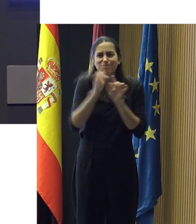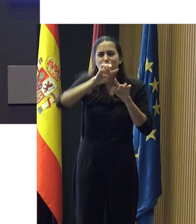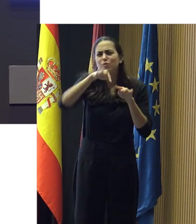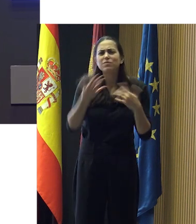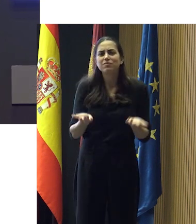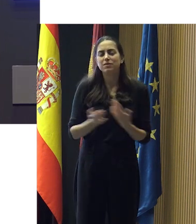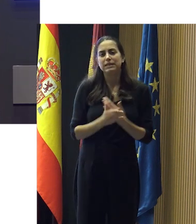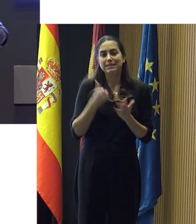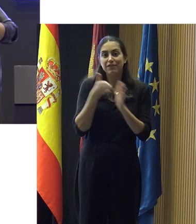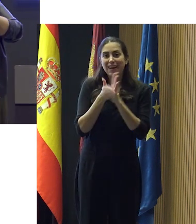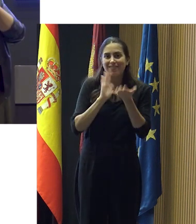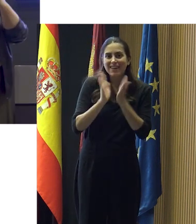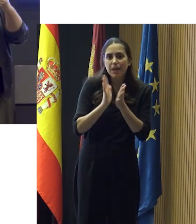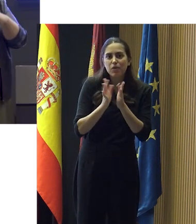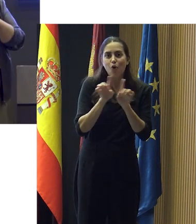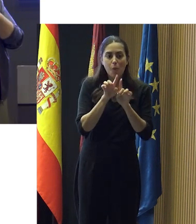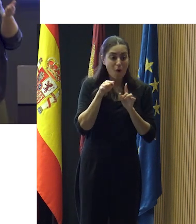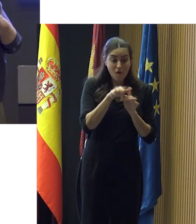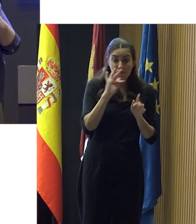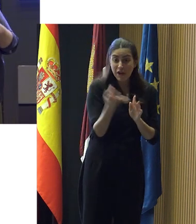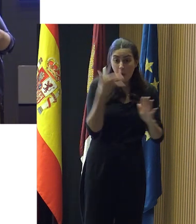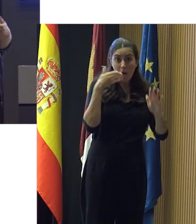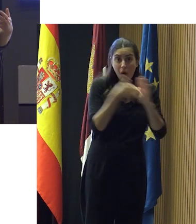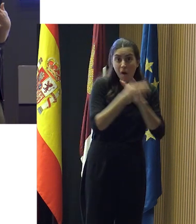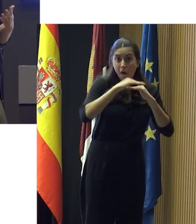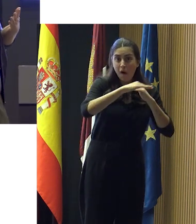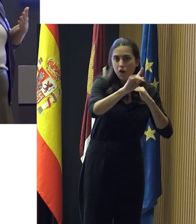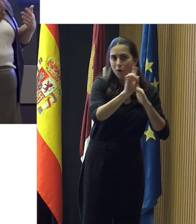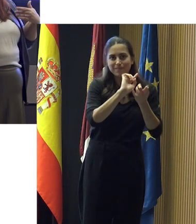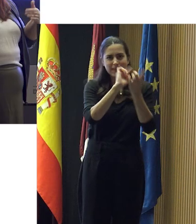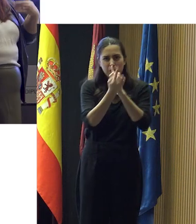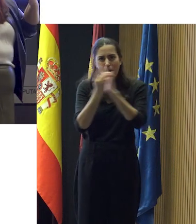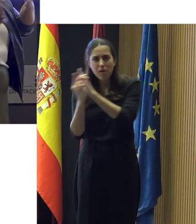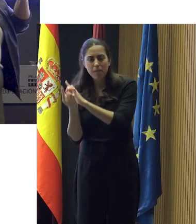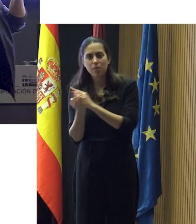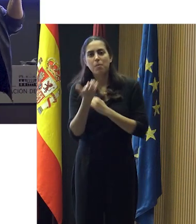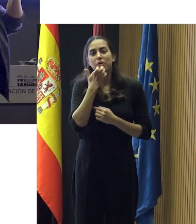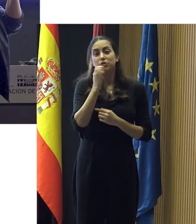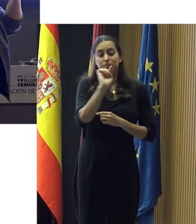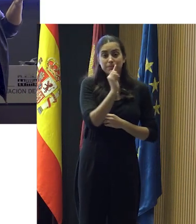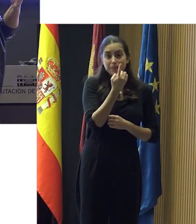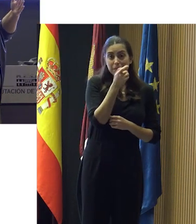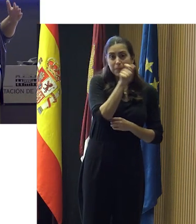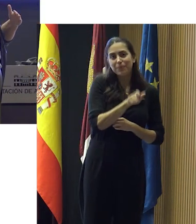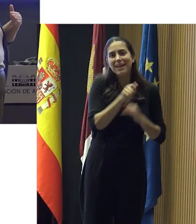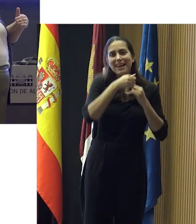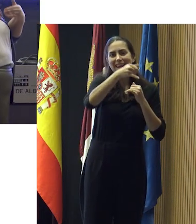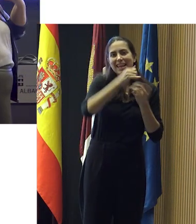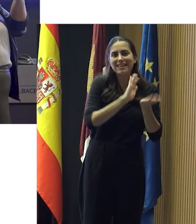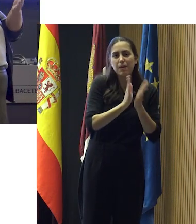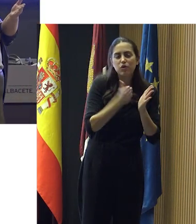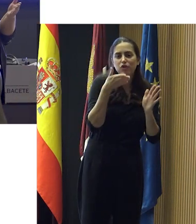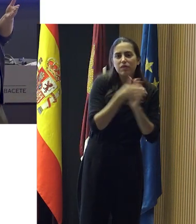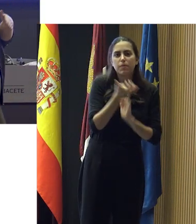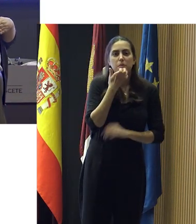que los tratamientos tengan que ir modificándose a lo largo del tiempo. Por eso un paciente, en primera línea de tratamiento, que decimos, se le va a dar